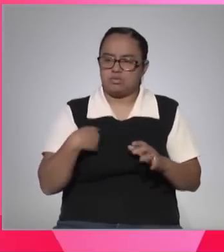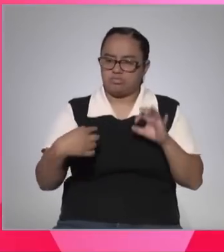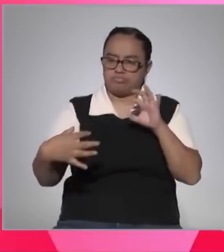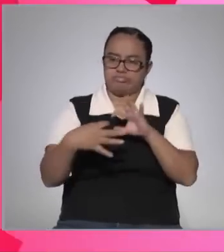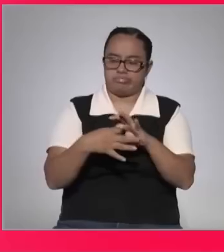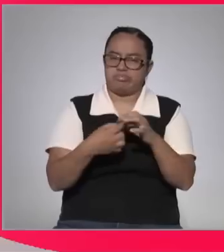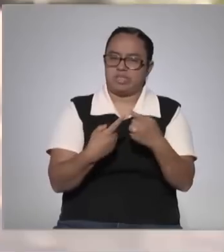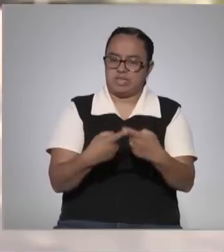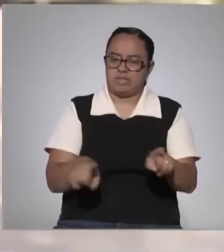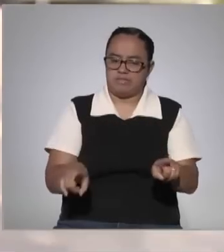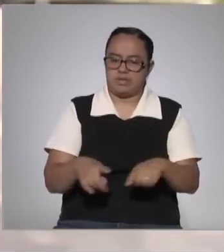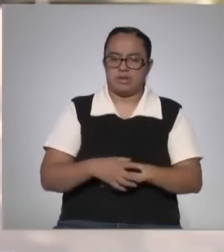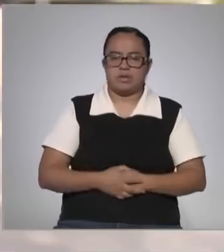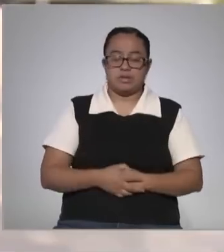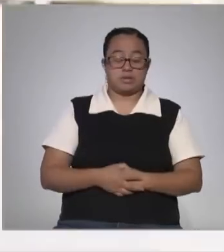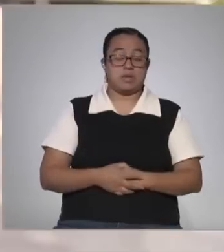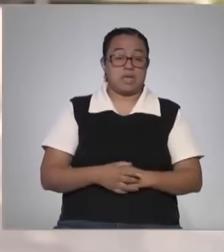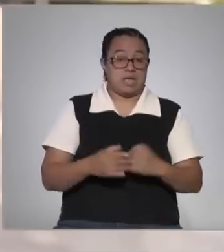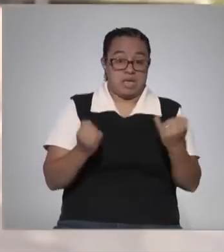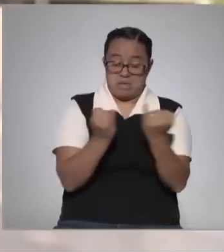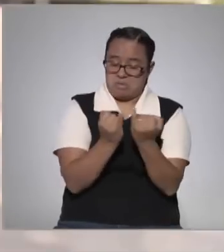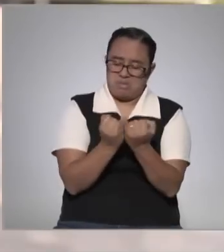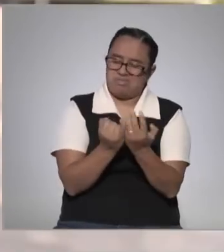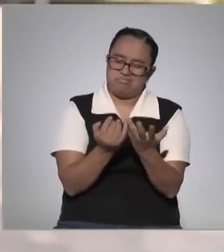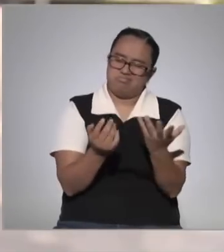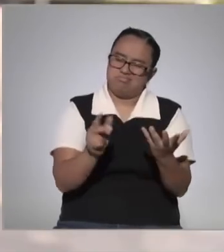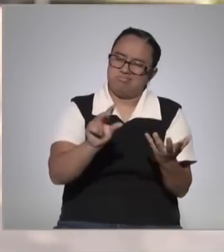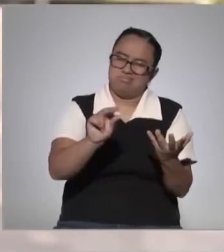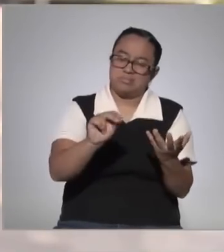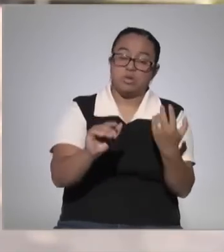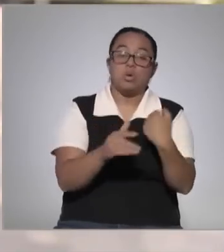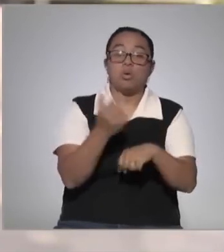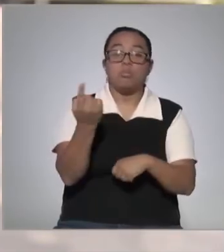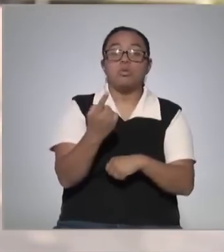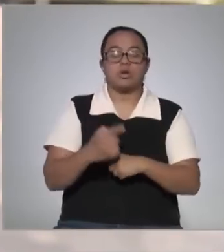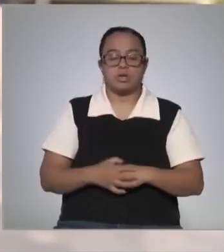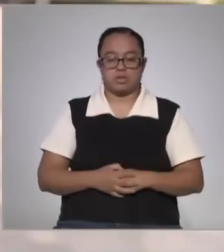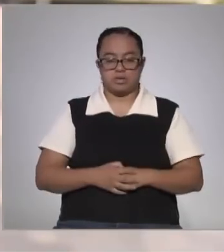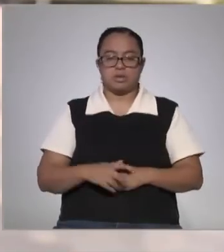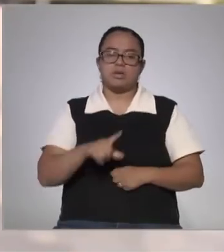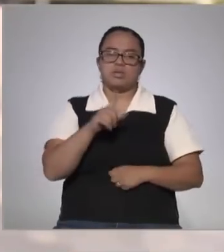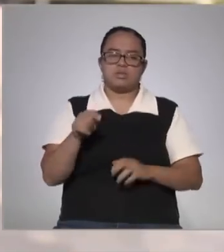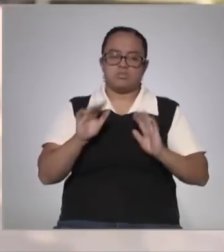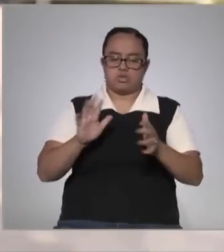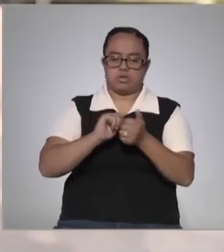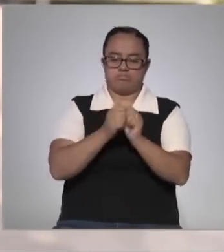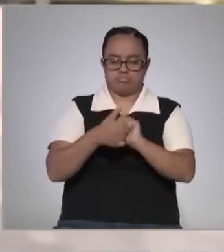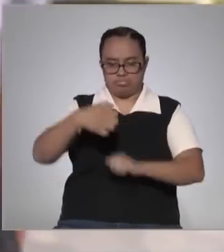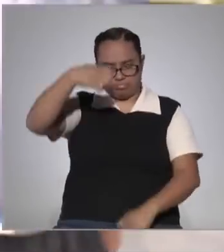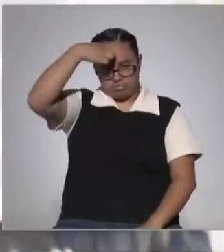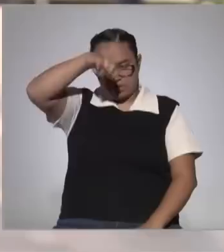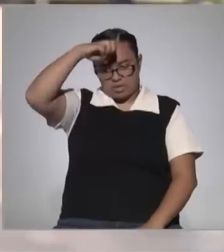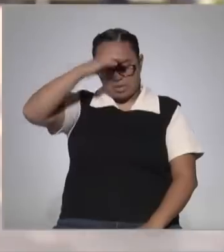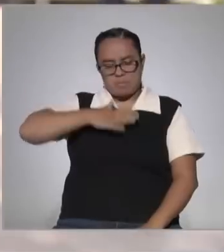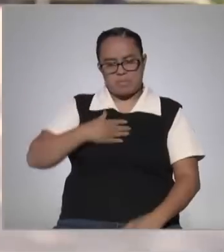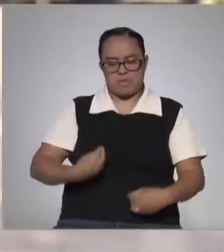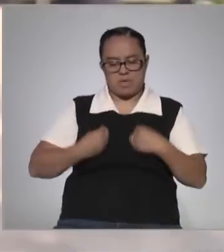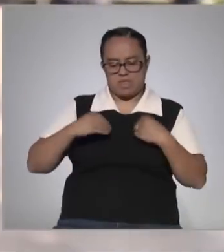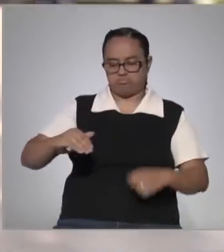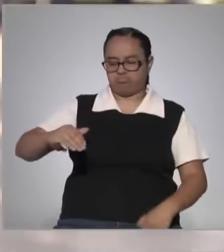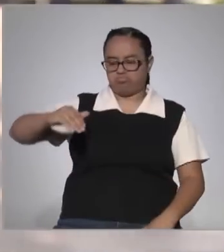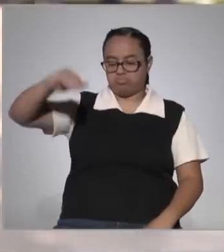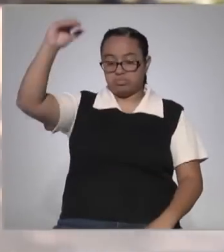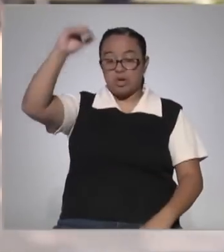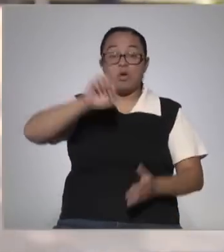diferentes. No, no es igual. ¿Por qué? Porque uno ya tiene experiencia de vida, que cuando